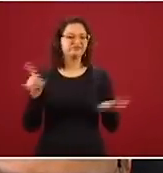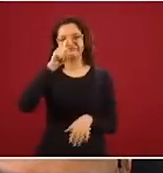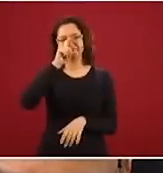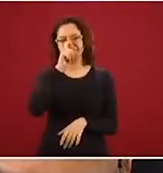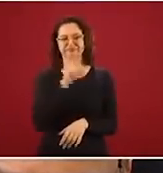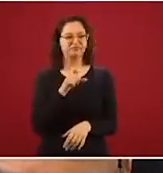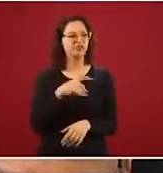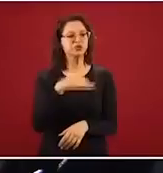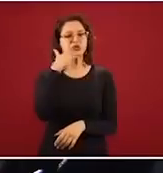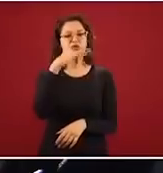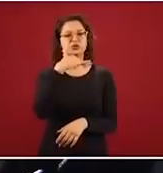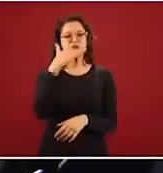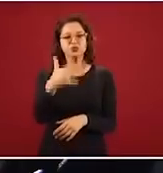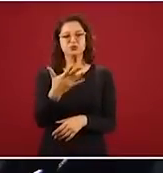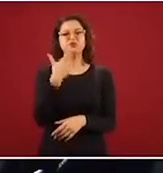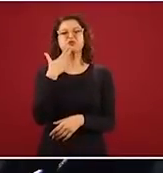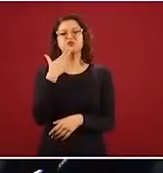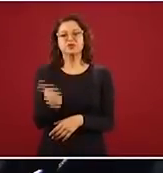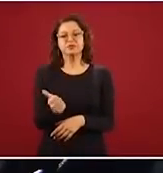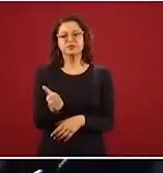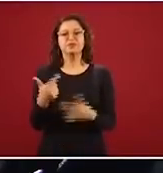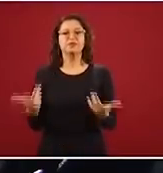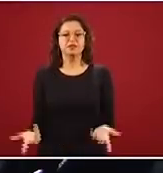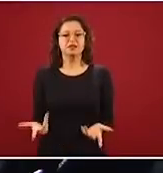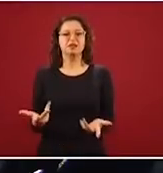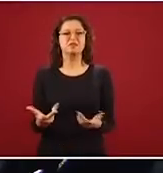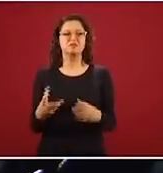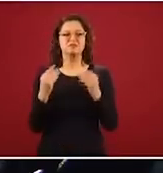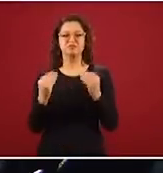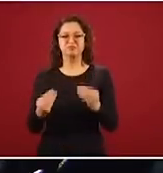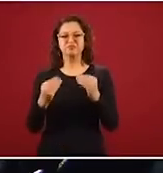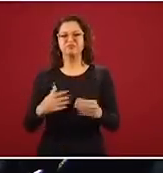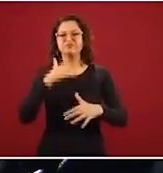estaban contaminadas. Se llenaron de plaga.